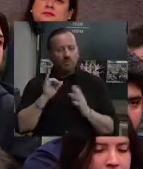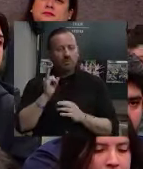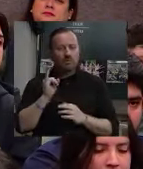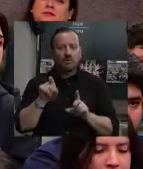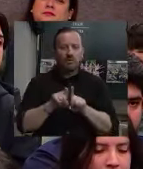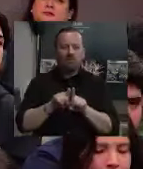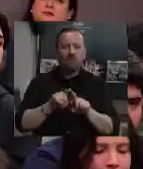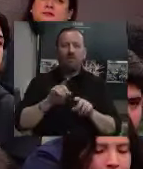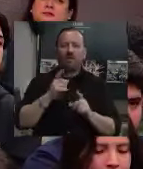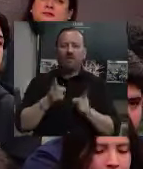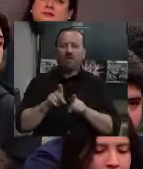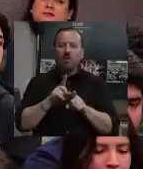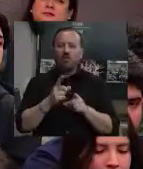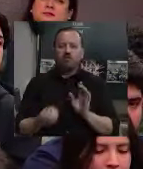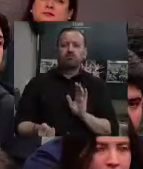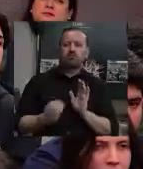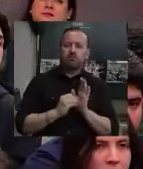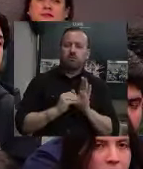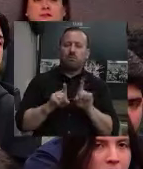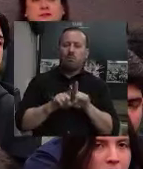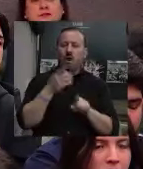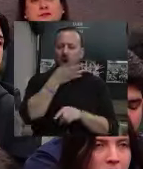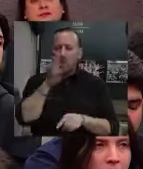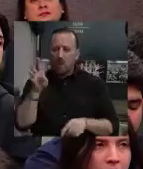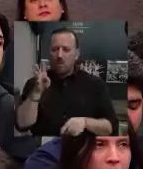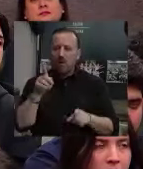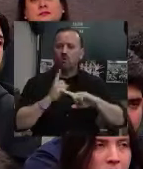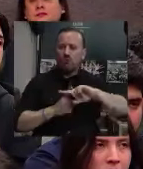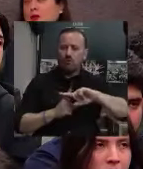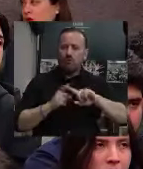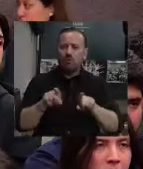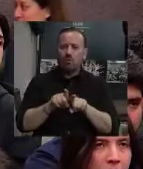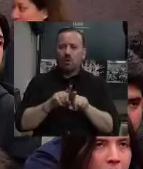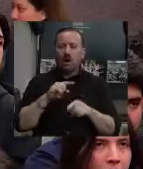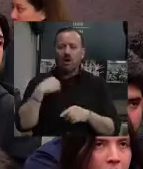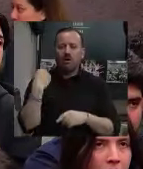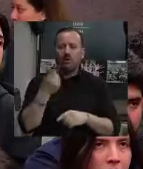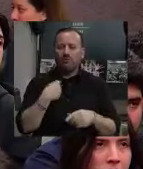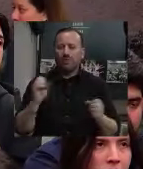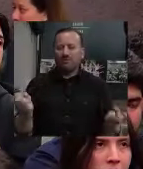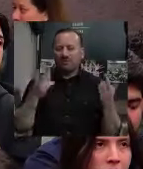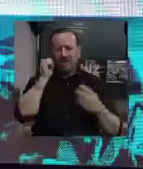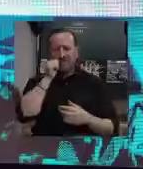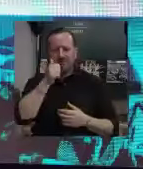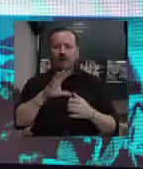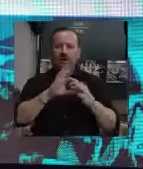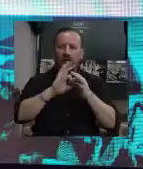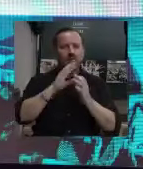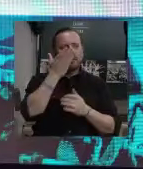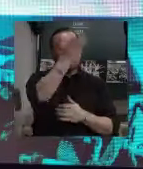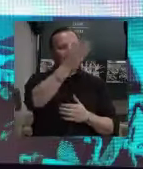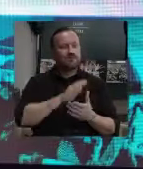deberíamos incorporarlo hoy día incluso lenguaje también en positivo a nuestra vida cotidiana Muchas gracias gracias a